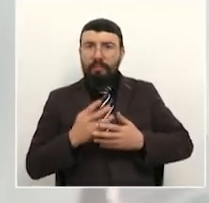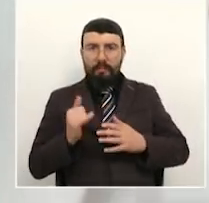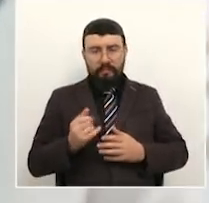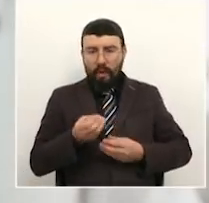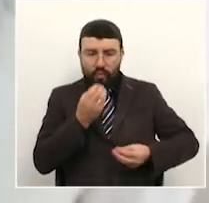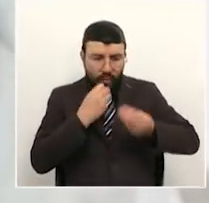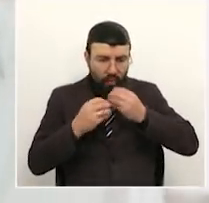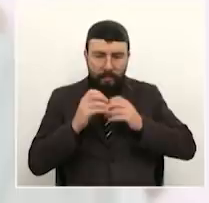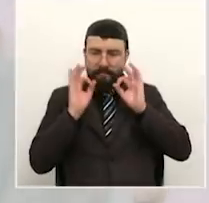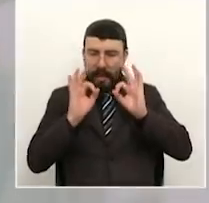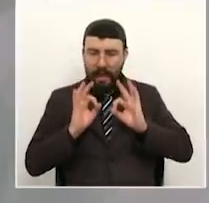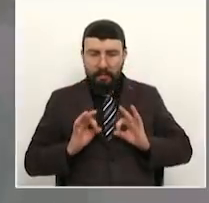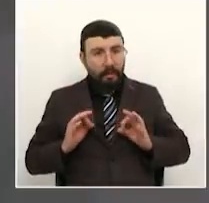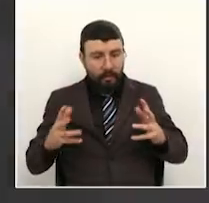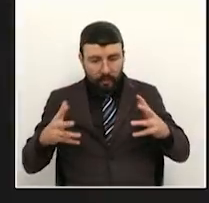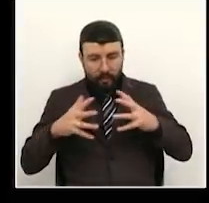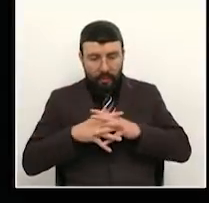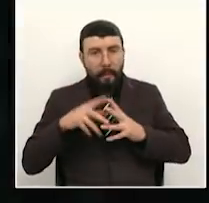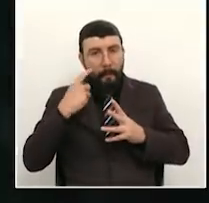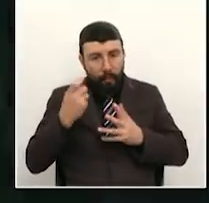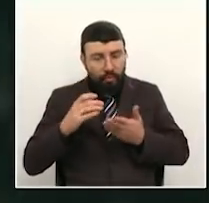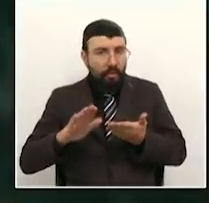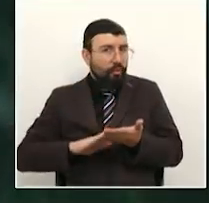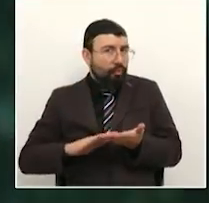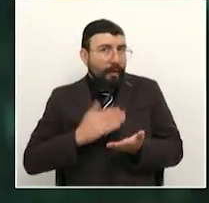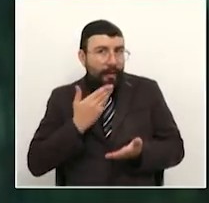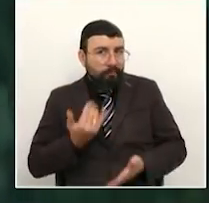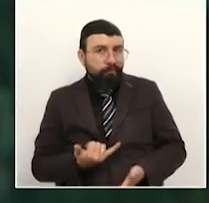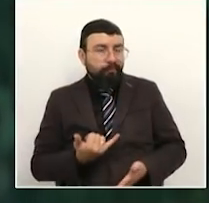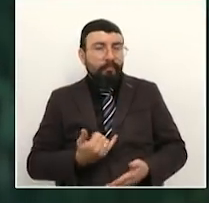conjunto permiten buscar la salud